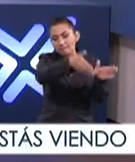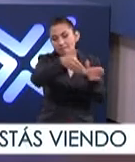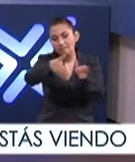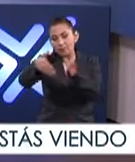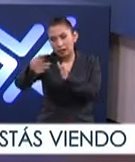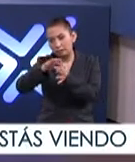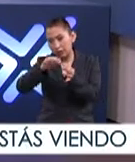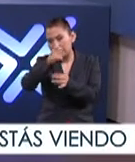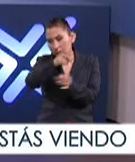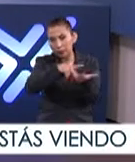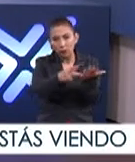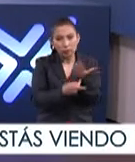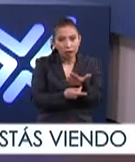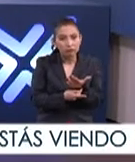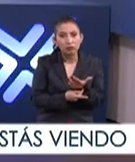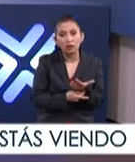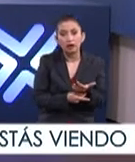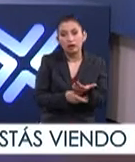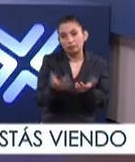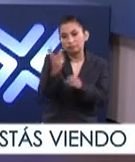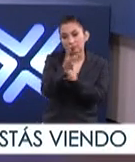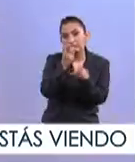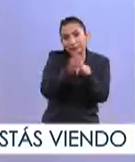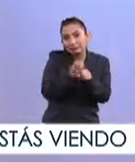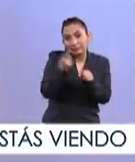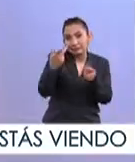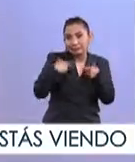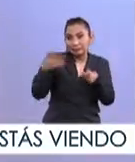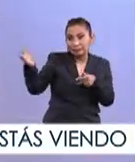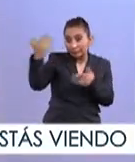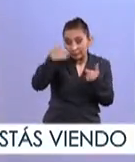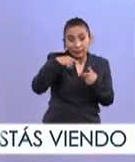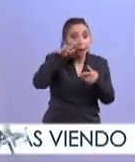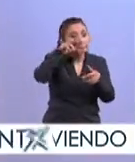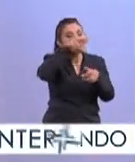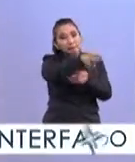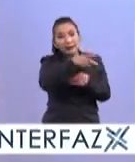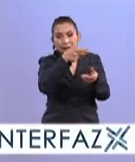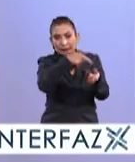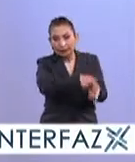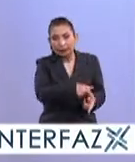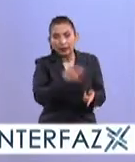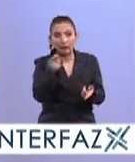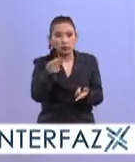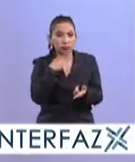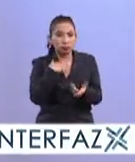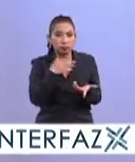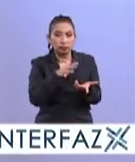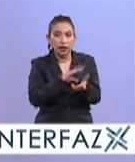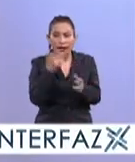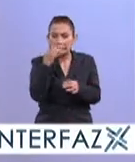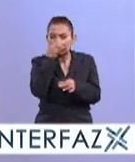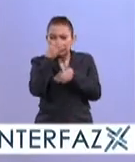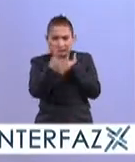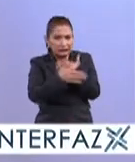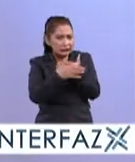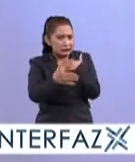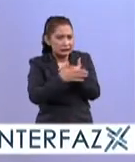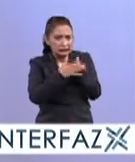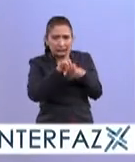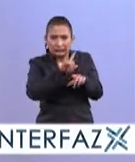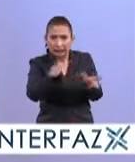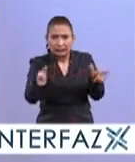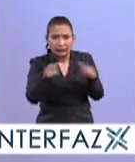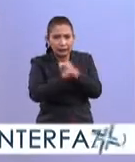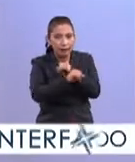que nos explicas de este proyecto y pues invitando al auditorio a que lo sigan. Nos dices, ya está muy cerca de estar lista